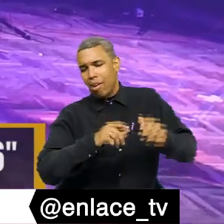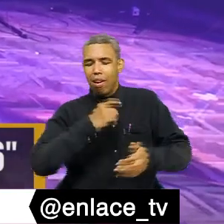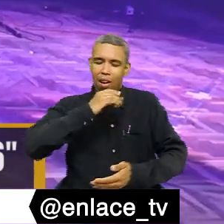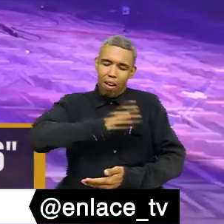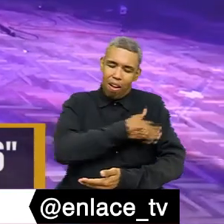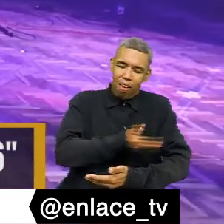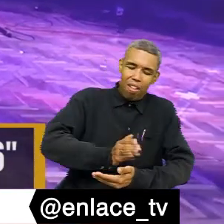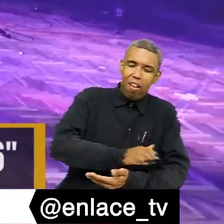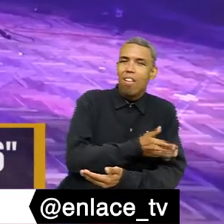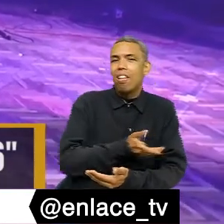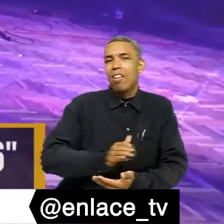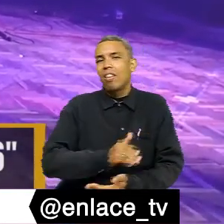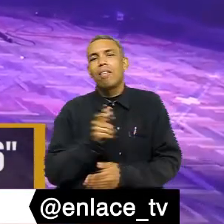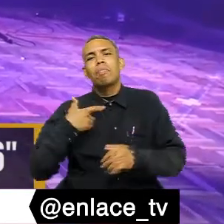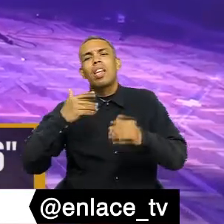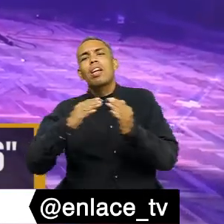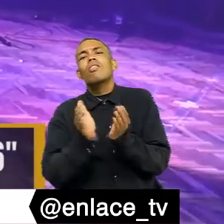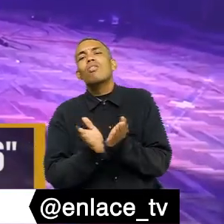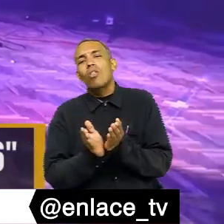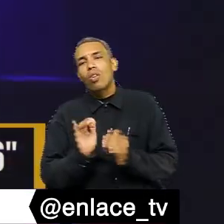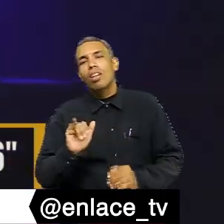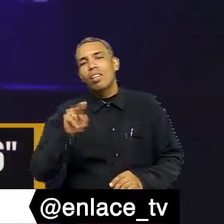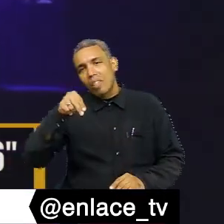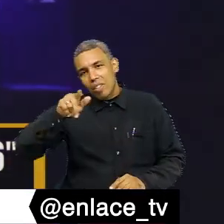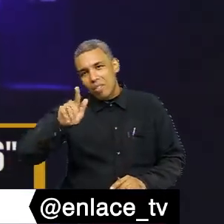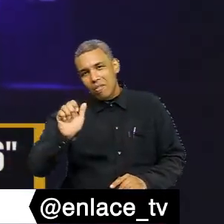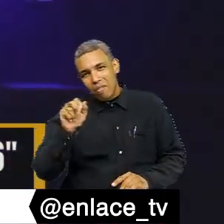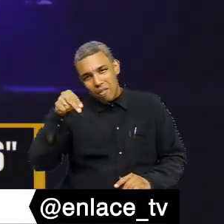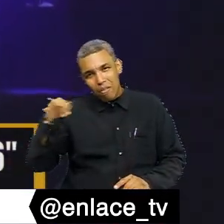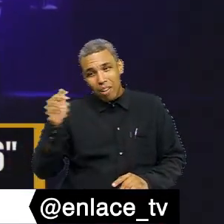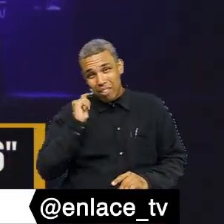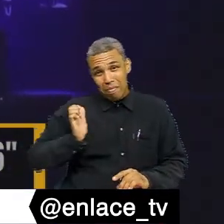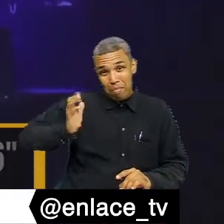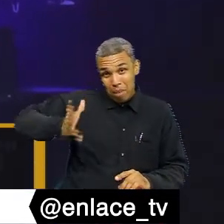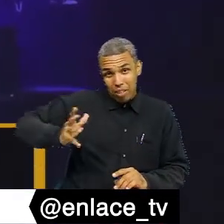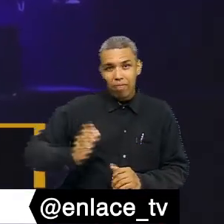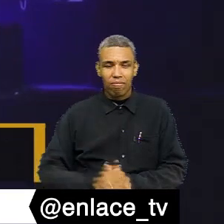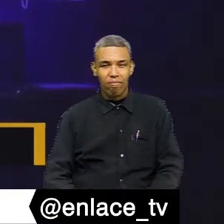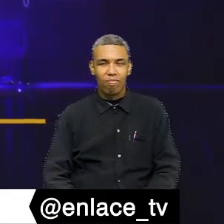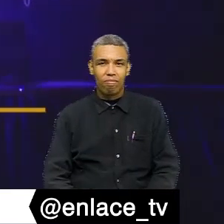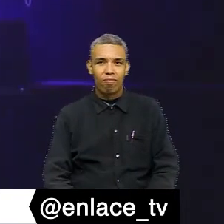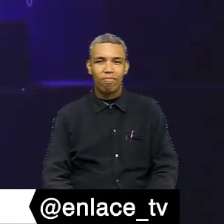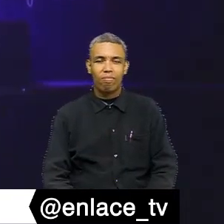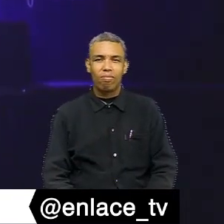Educación Artística de la Institución Educativa Infantas, sedes Miramar y Parnaso.